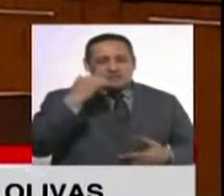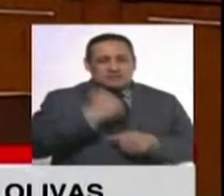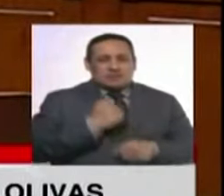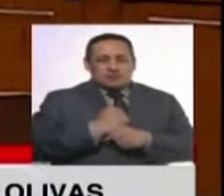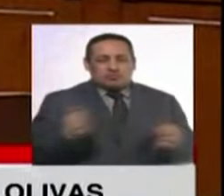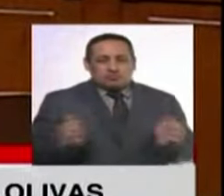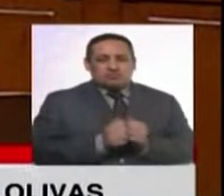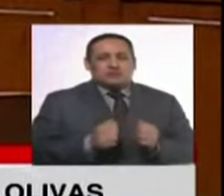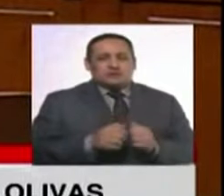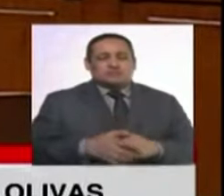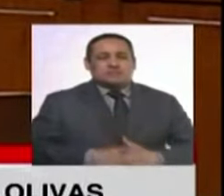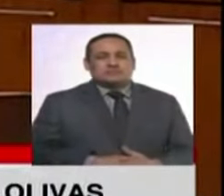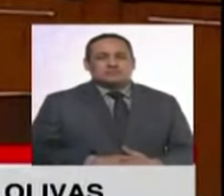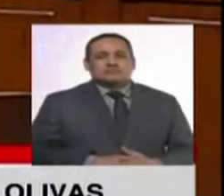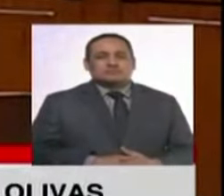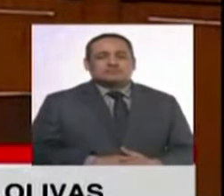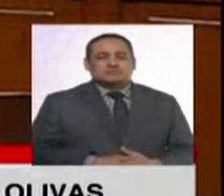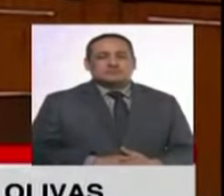de manera conjunta